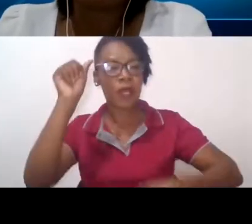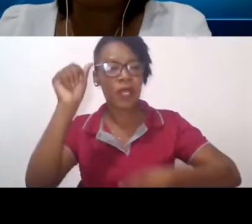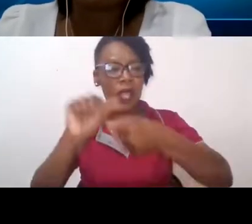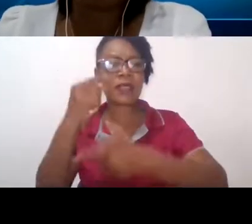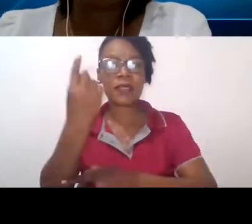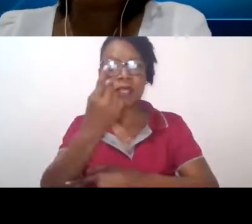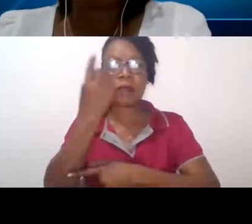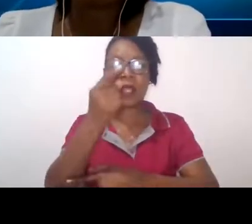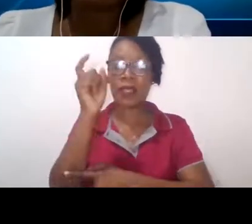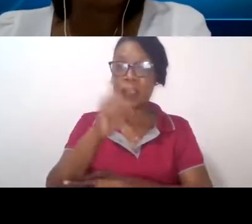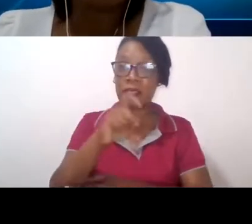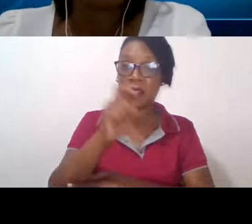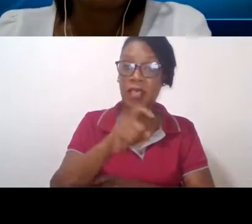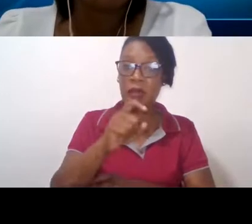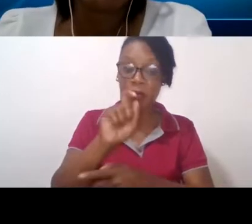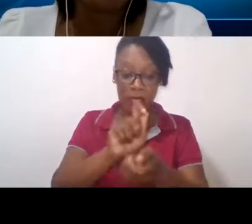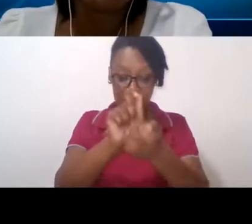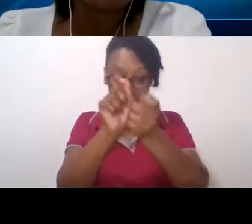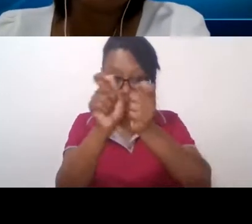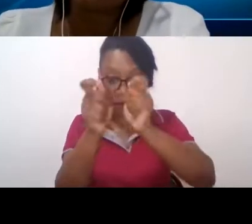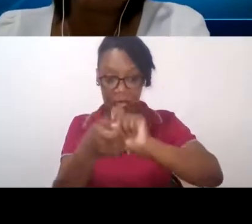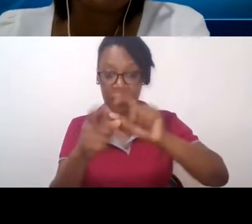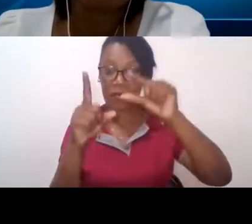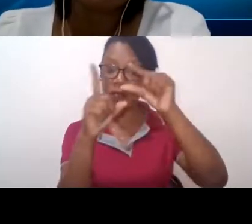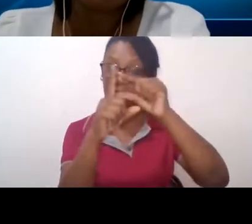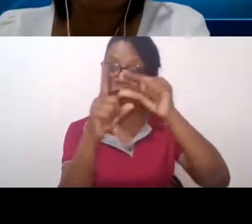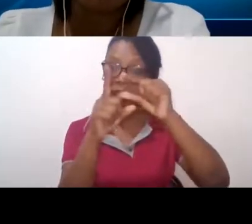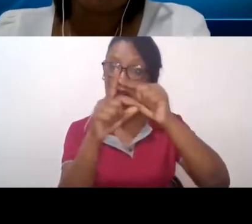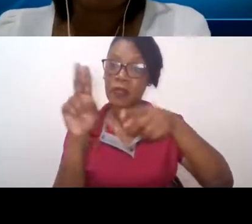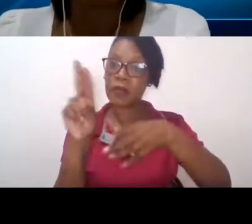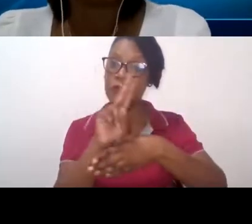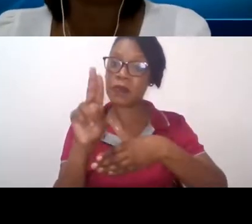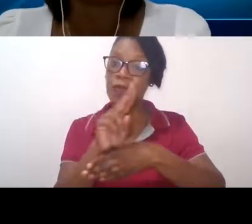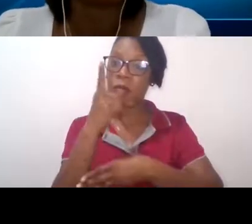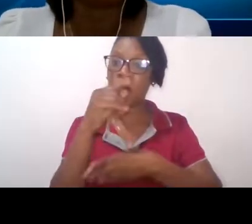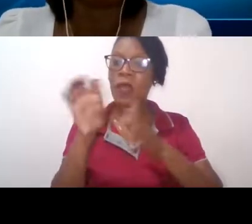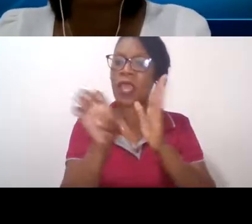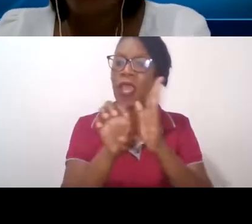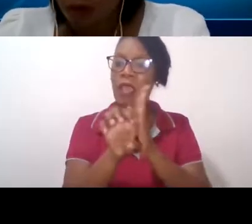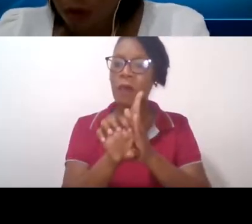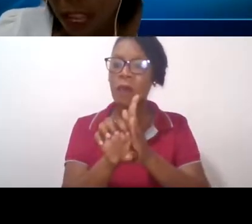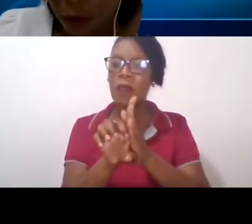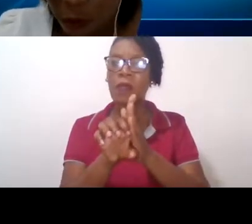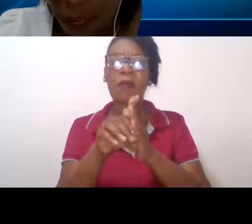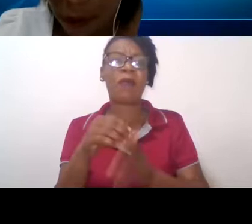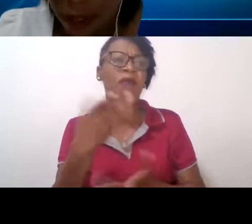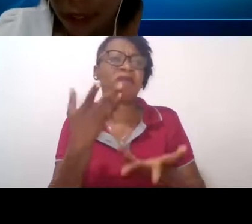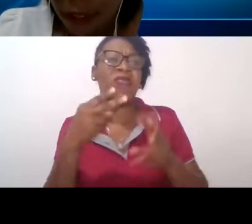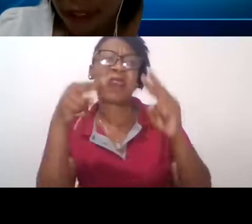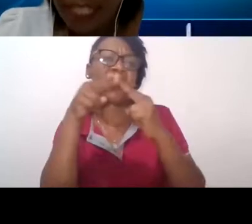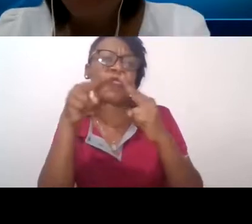cambiar un poco los términos que utilizamos y aquello que conocemos como lo normal y como lo